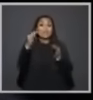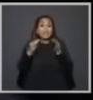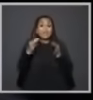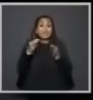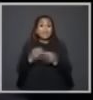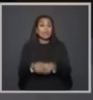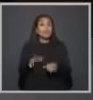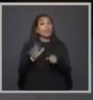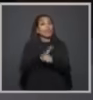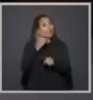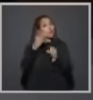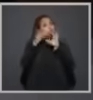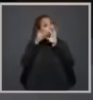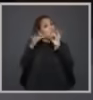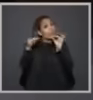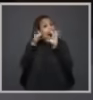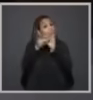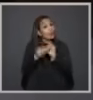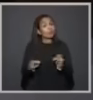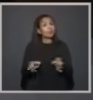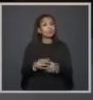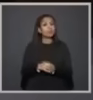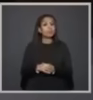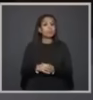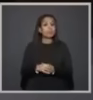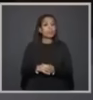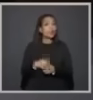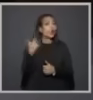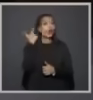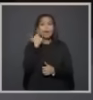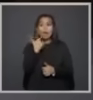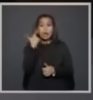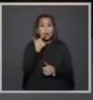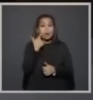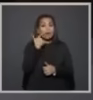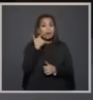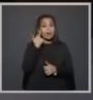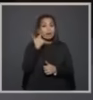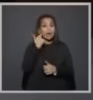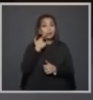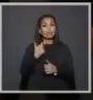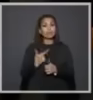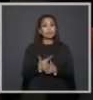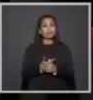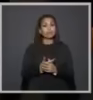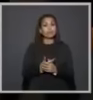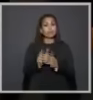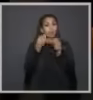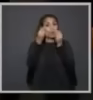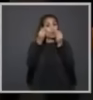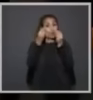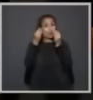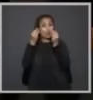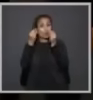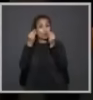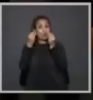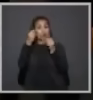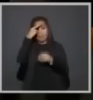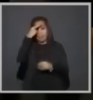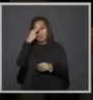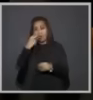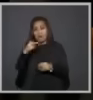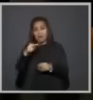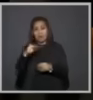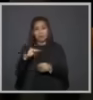también así, de manera muy sencilla. No queremos, muchos mexicanos, los que estamos en